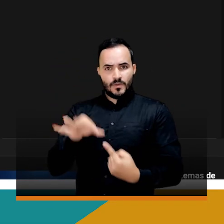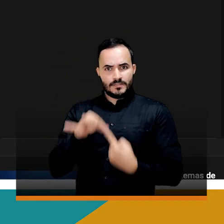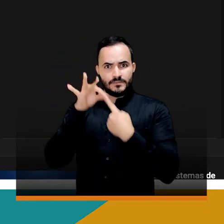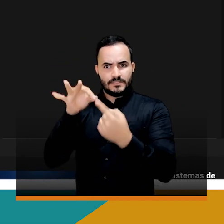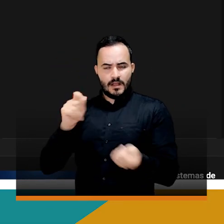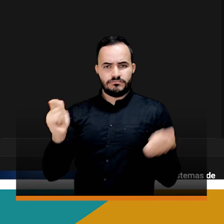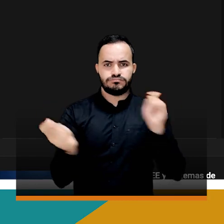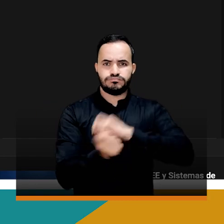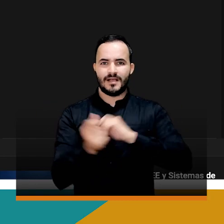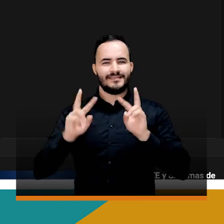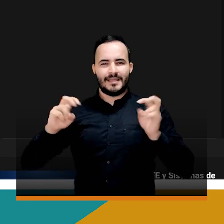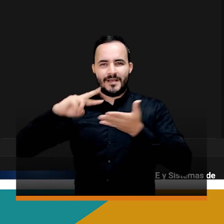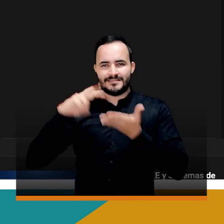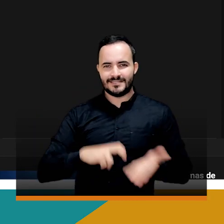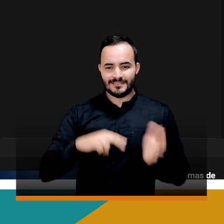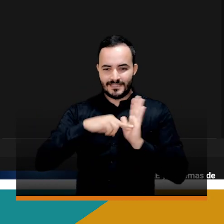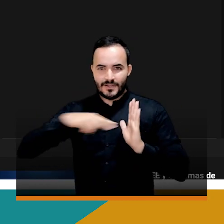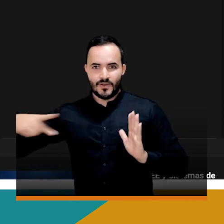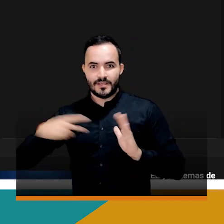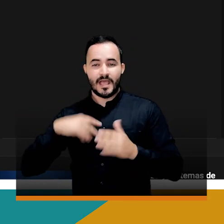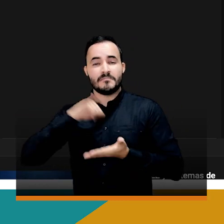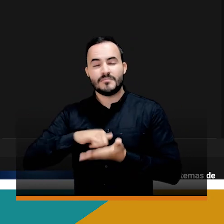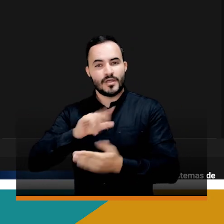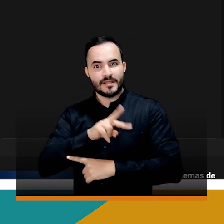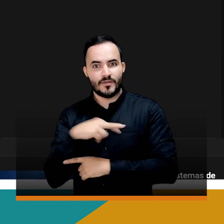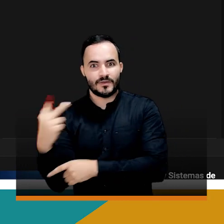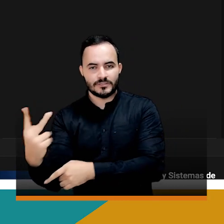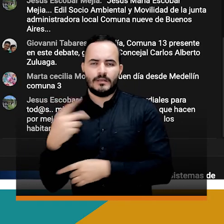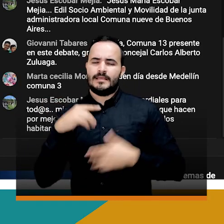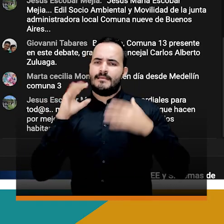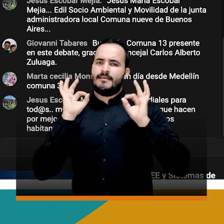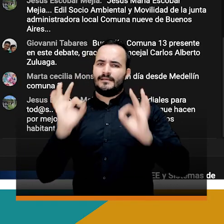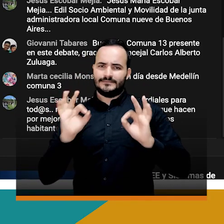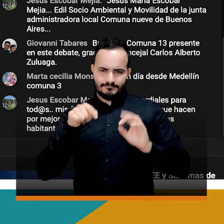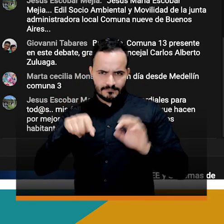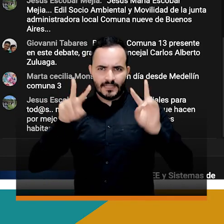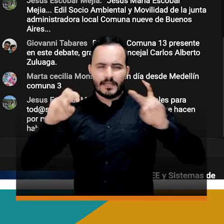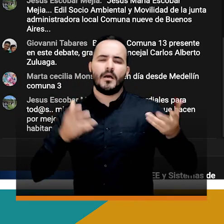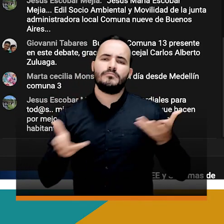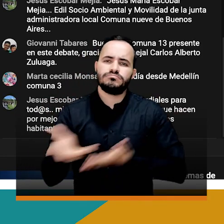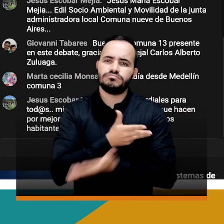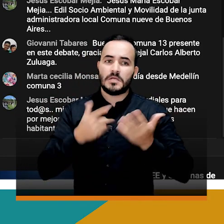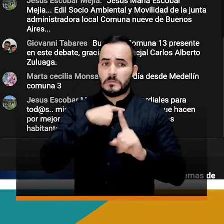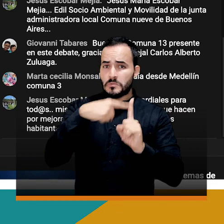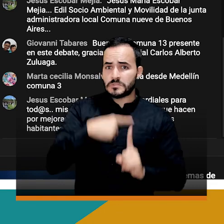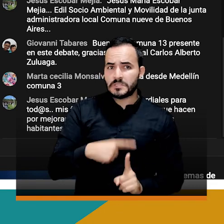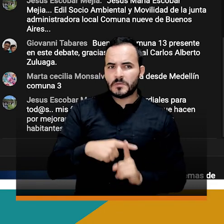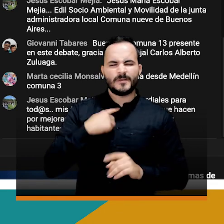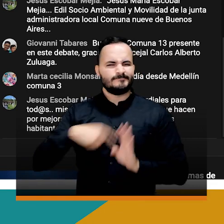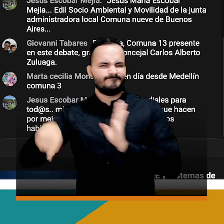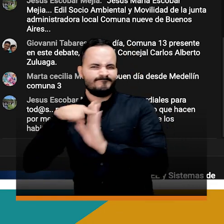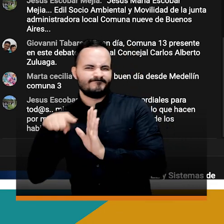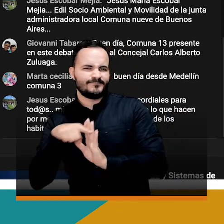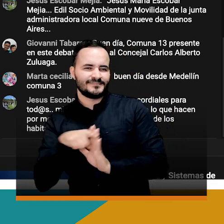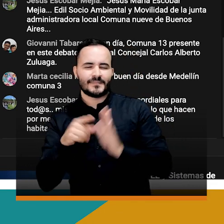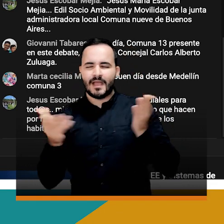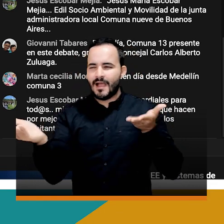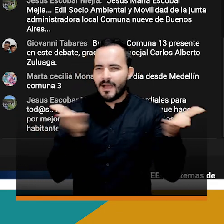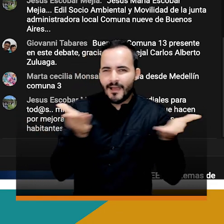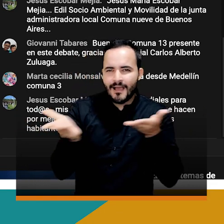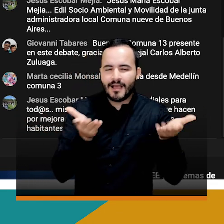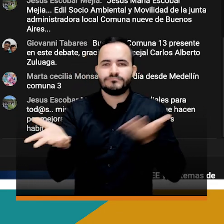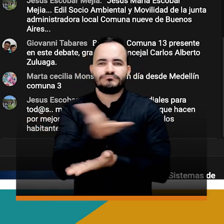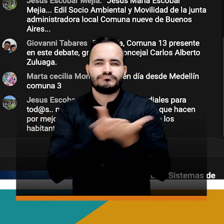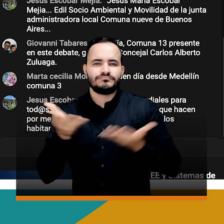un distrito especial de ciencia, tecnología e innovación, y donde se conocieron los pro y los contra